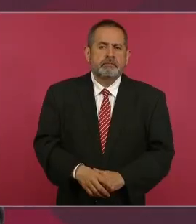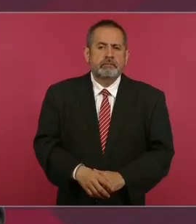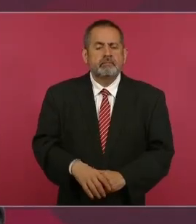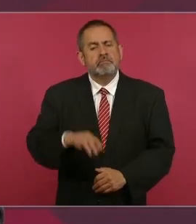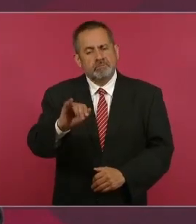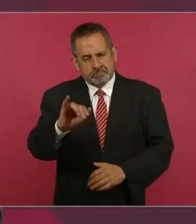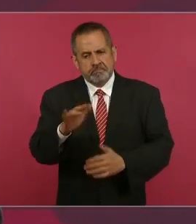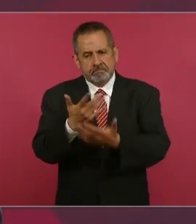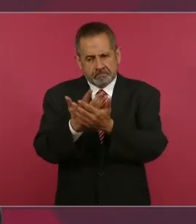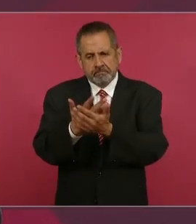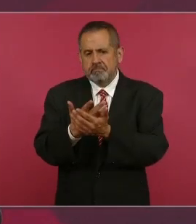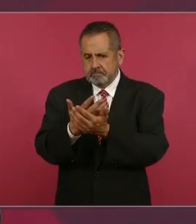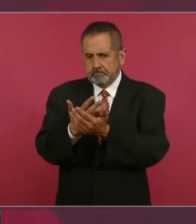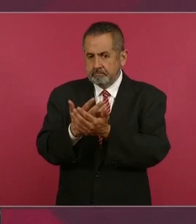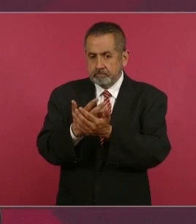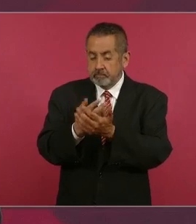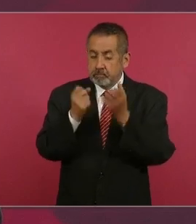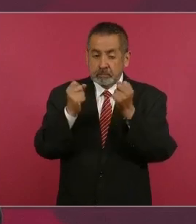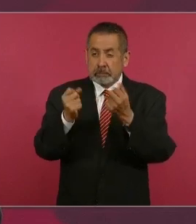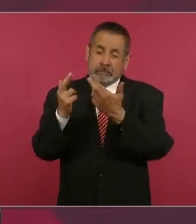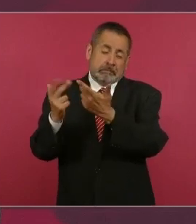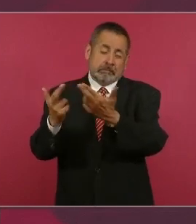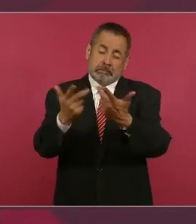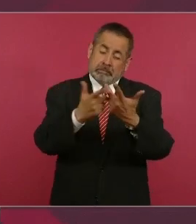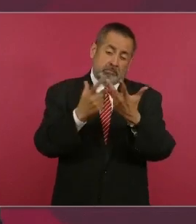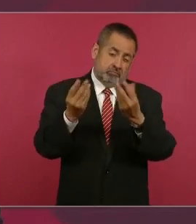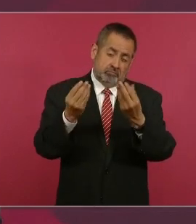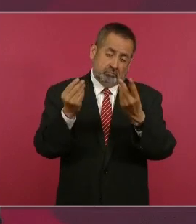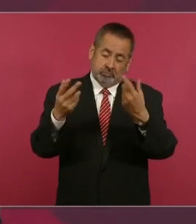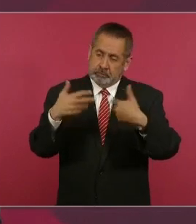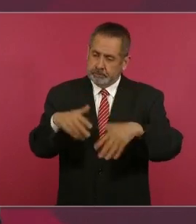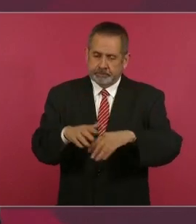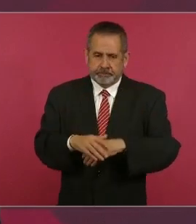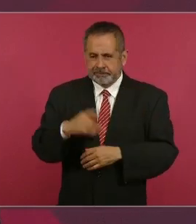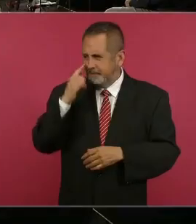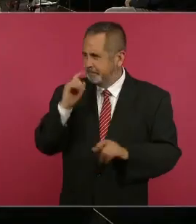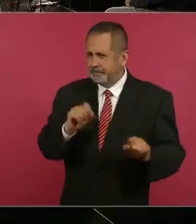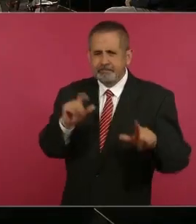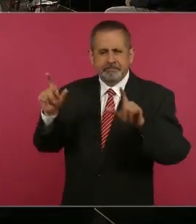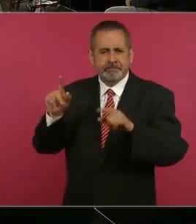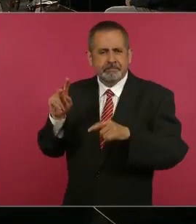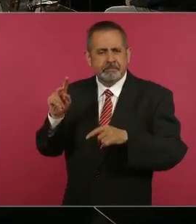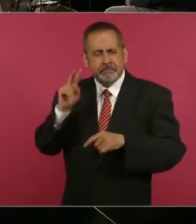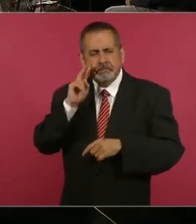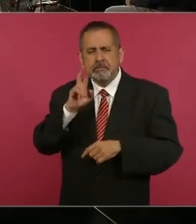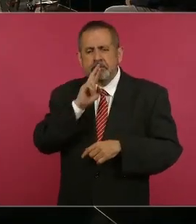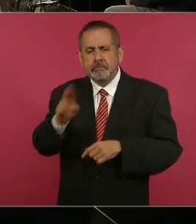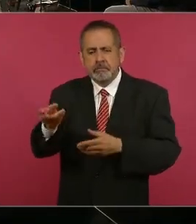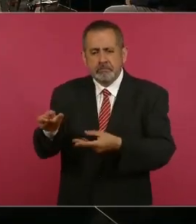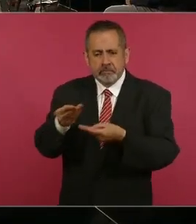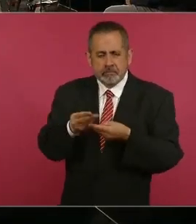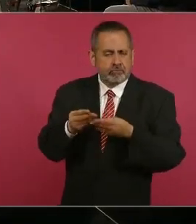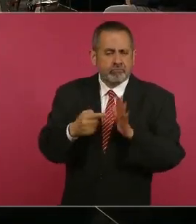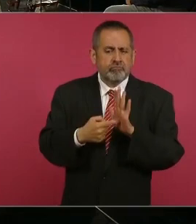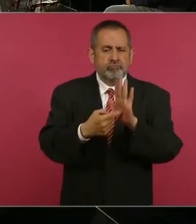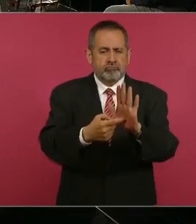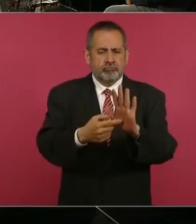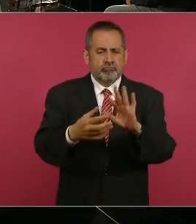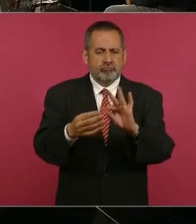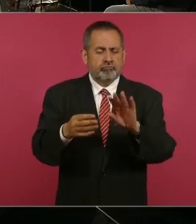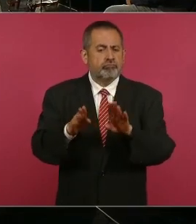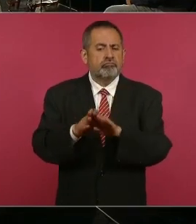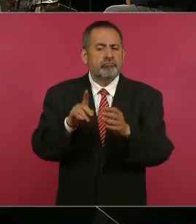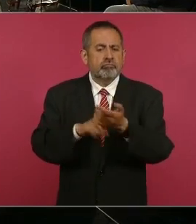Vamos a esperar porque sí son muchos los daños. A ver si me pasan el reporte